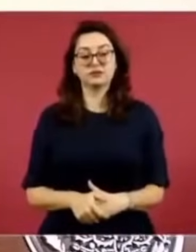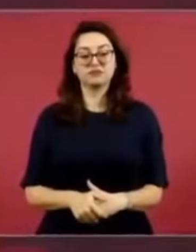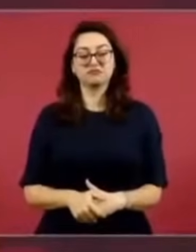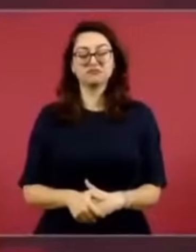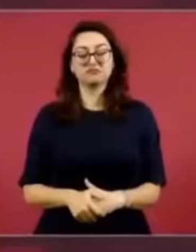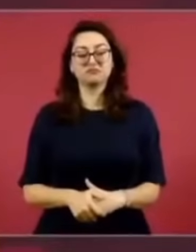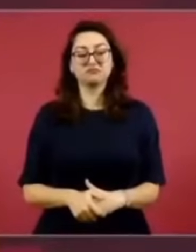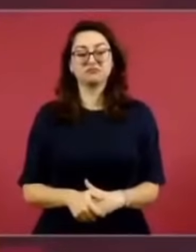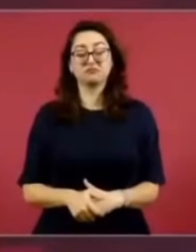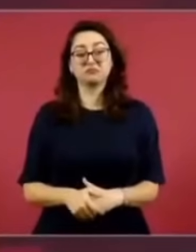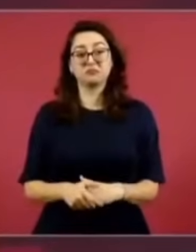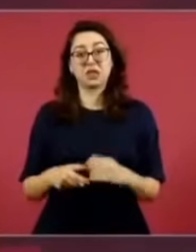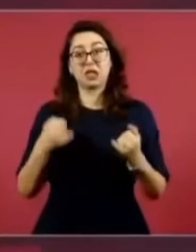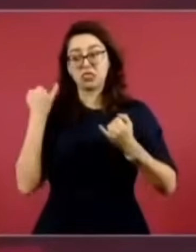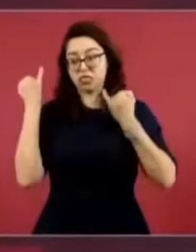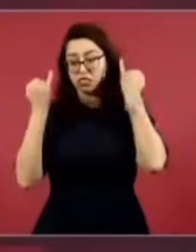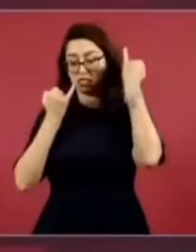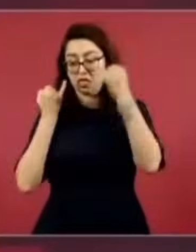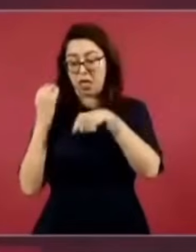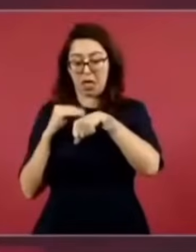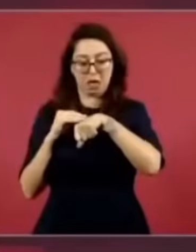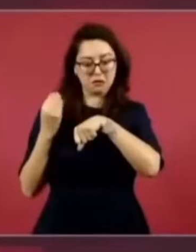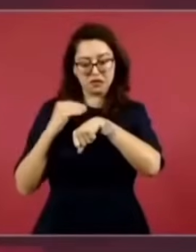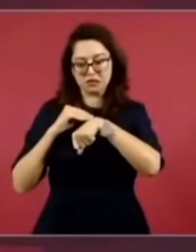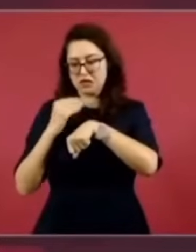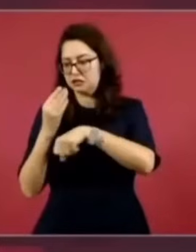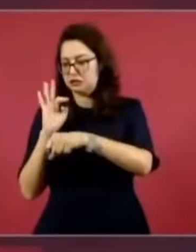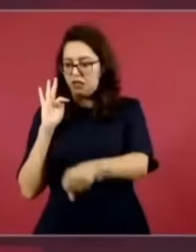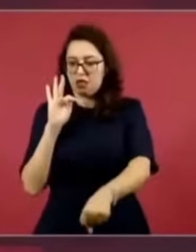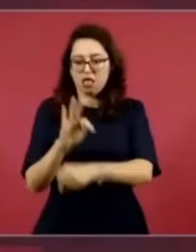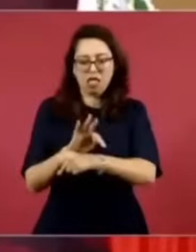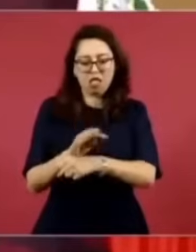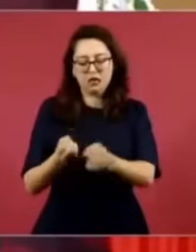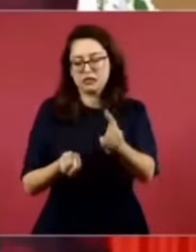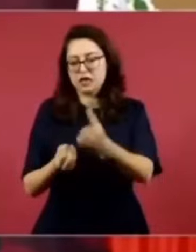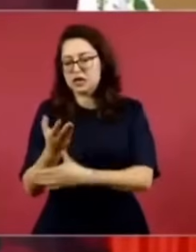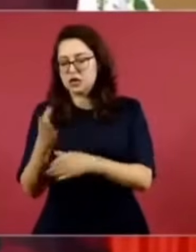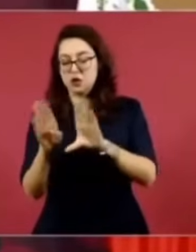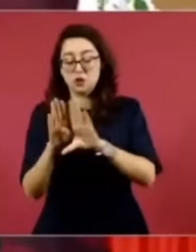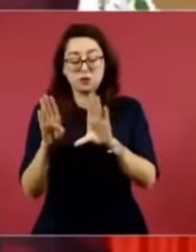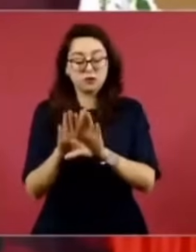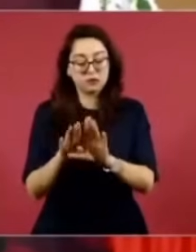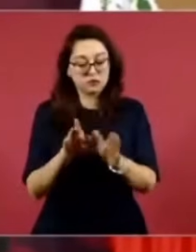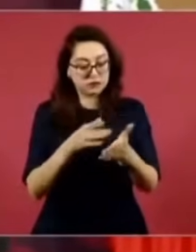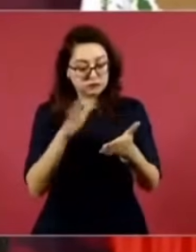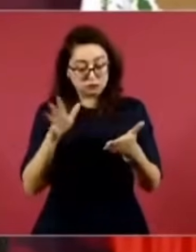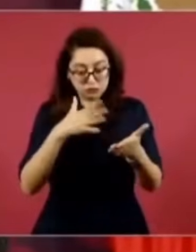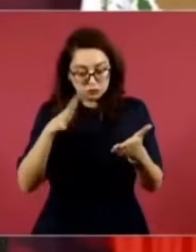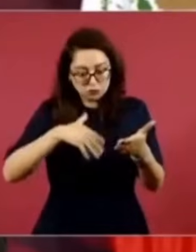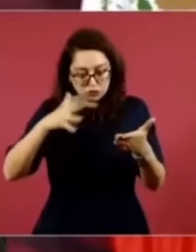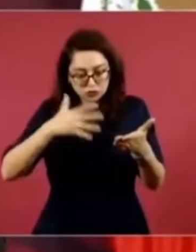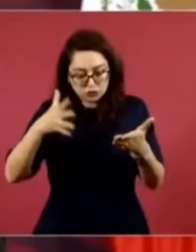usando como pretexto de que no se elaboró bien